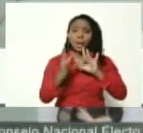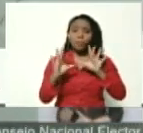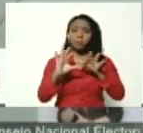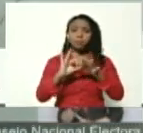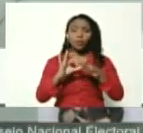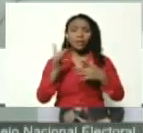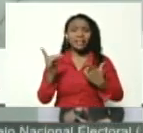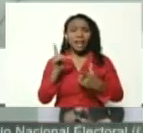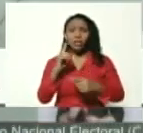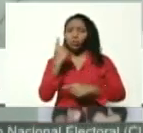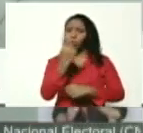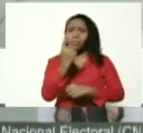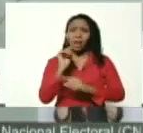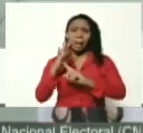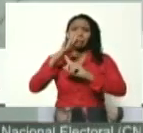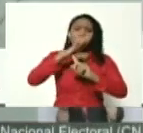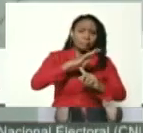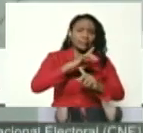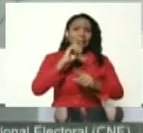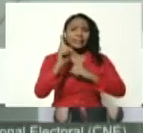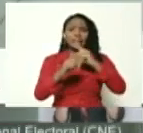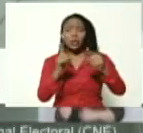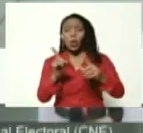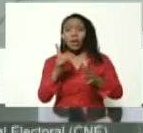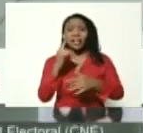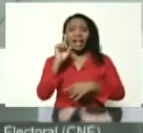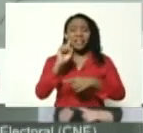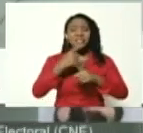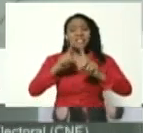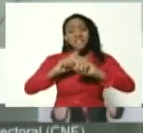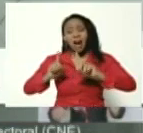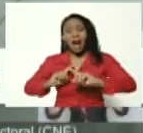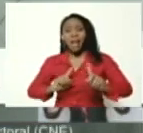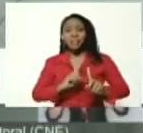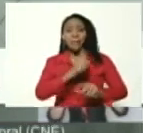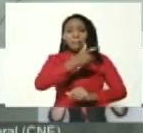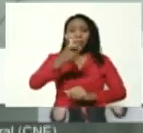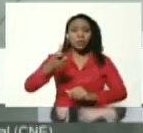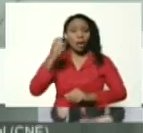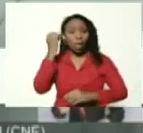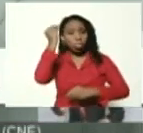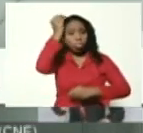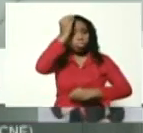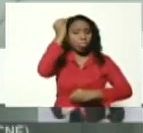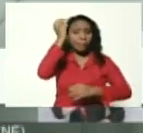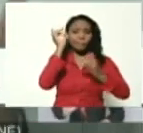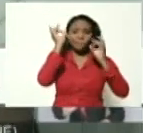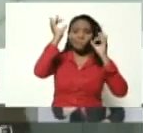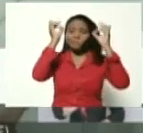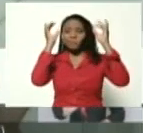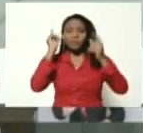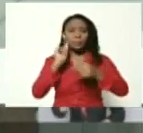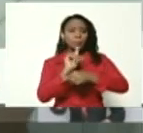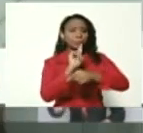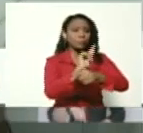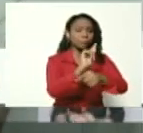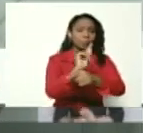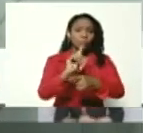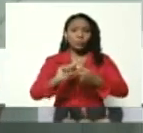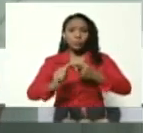las presiones, sino a los cuestionamientos que derivan de distintos ámbitos de la sociedad. Ha estado también